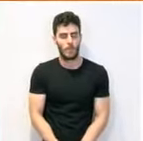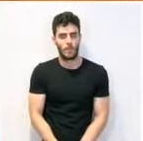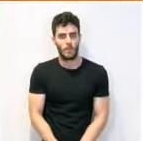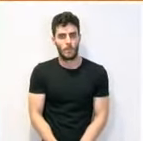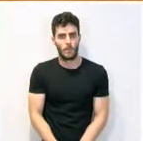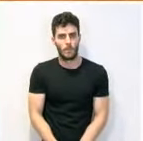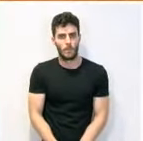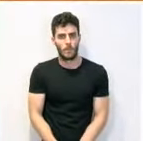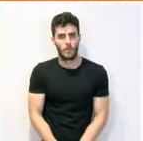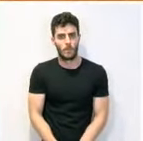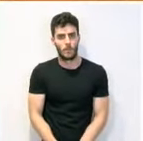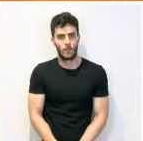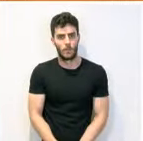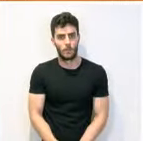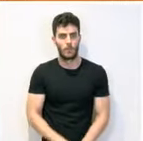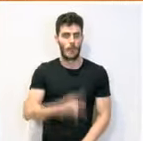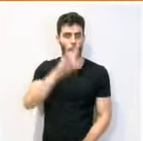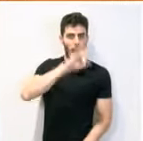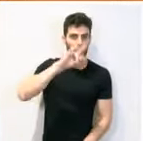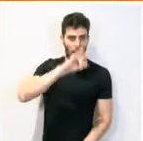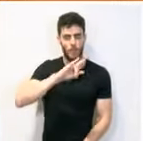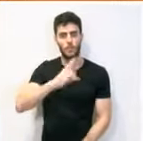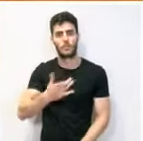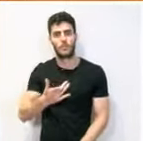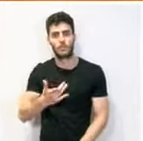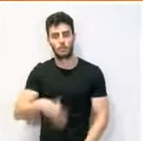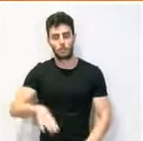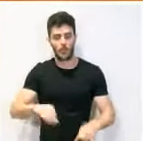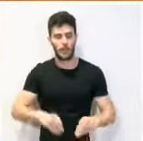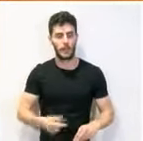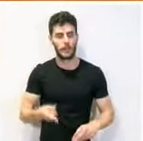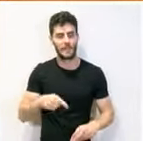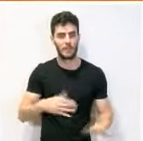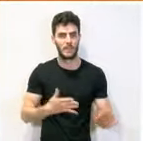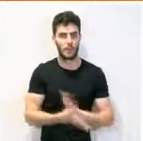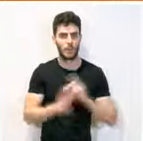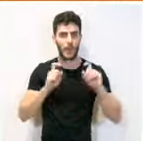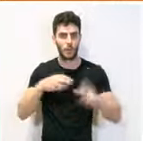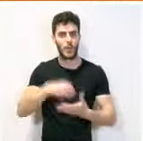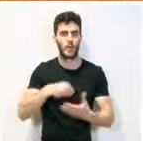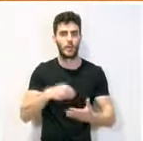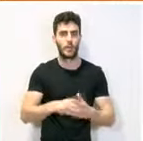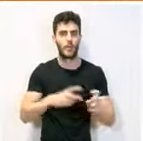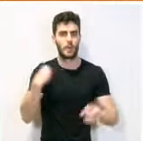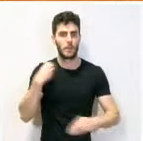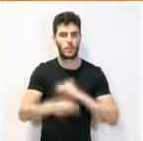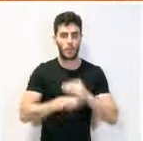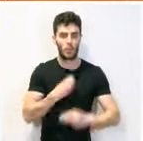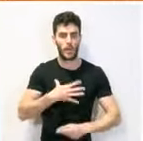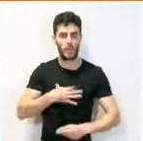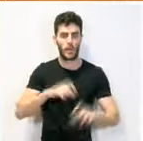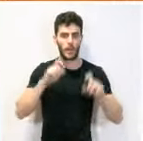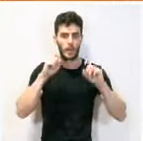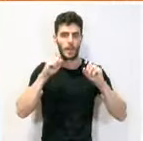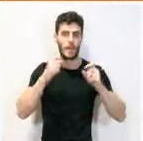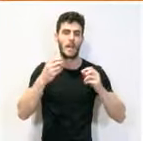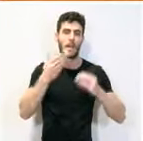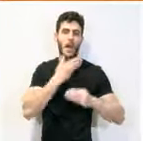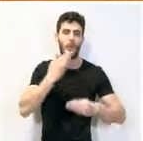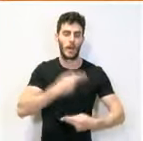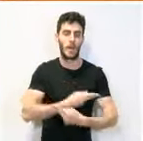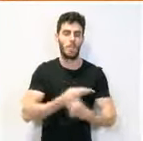tiene la piel de un color distinto. Eso también forma parte de la educación y eso solo lo hace nuestra escuela pública. Al que